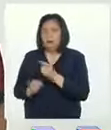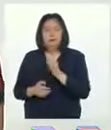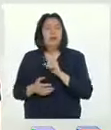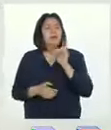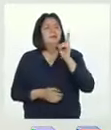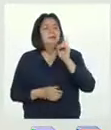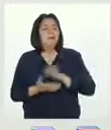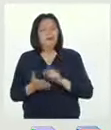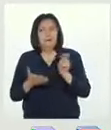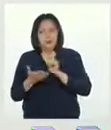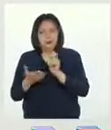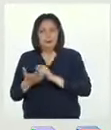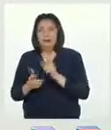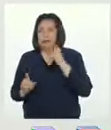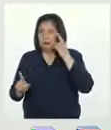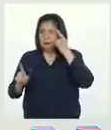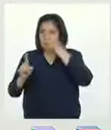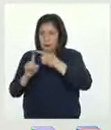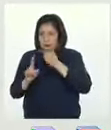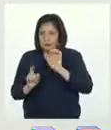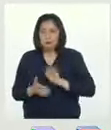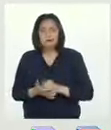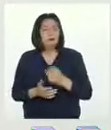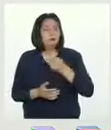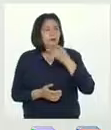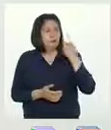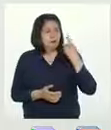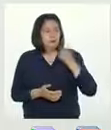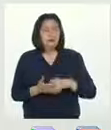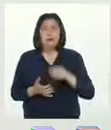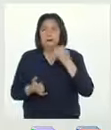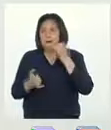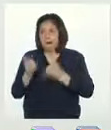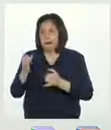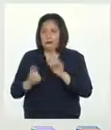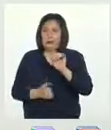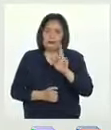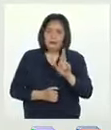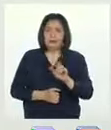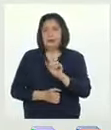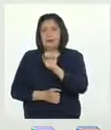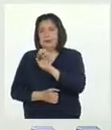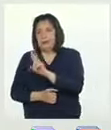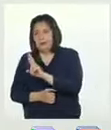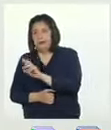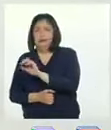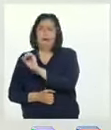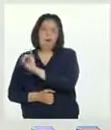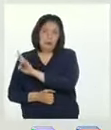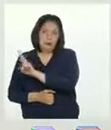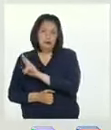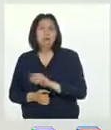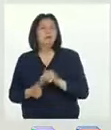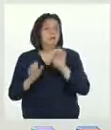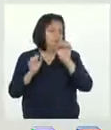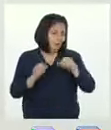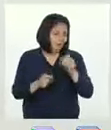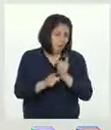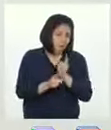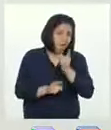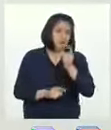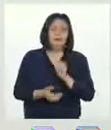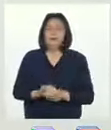profesor, siempre escribiremos los objetivos a partir de un verbo que termina en ar, er o ir. Tal